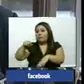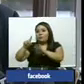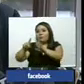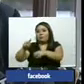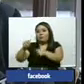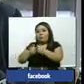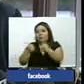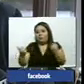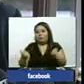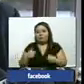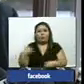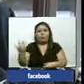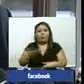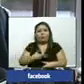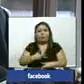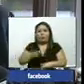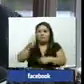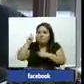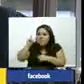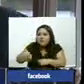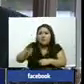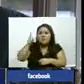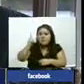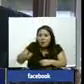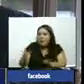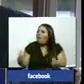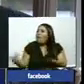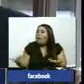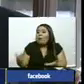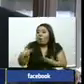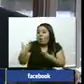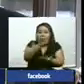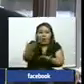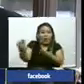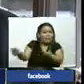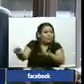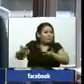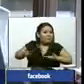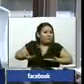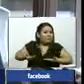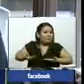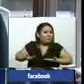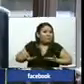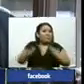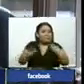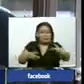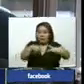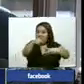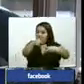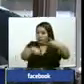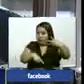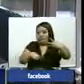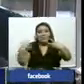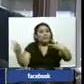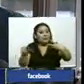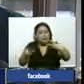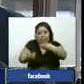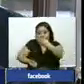$18.6 millones. Exigimos, pero no damos los insumos para poder realizar las cosas. Los tres modelos son